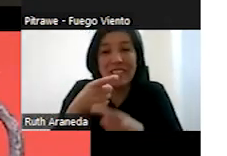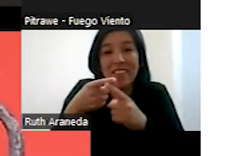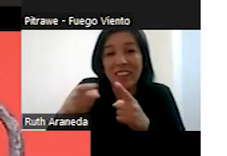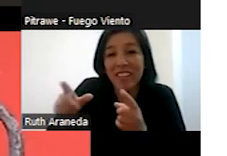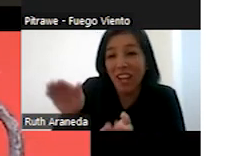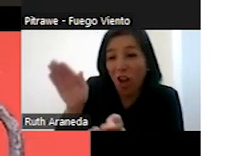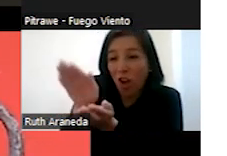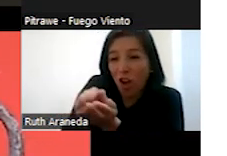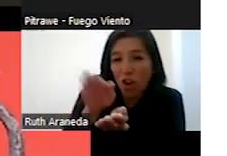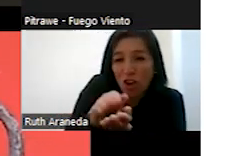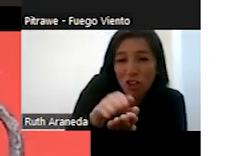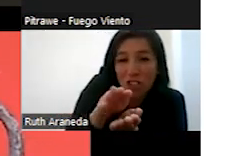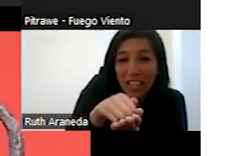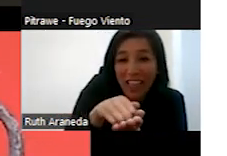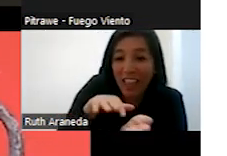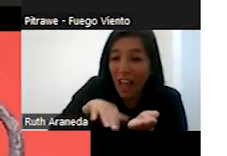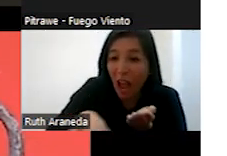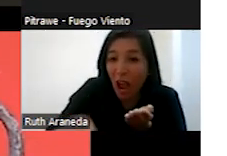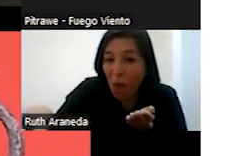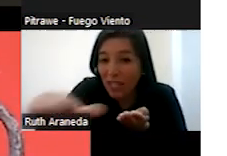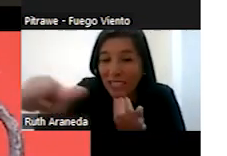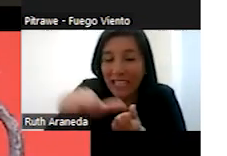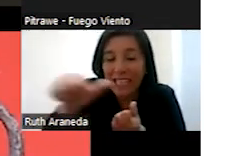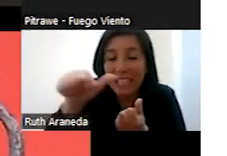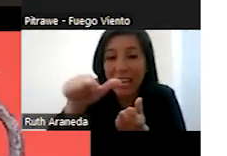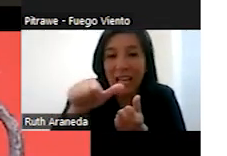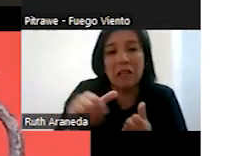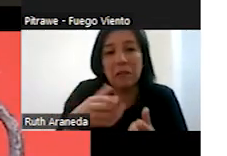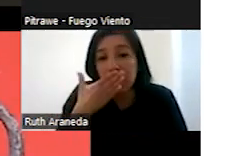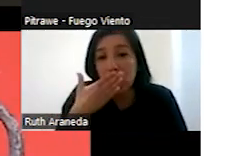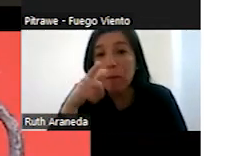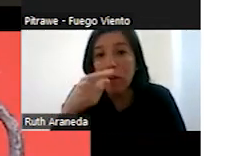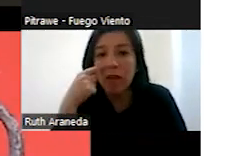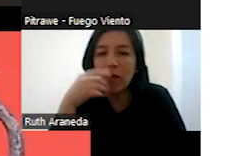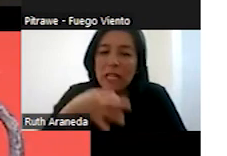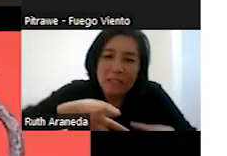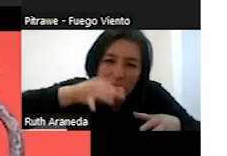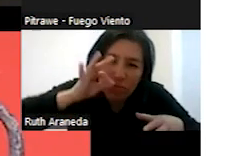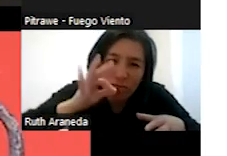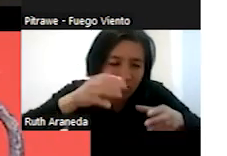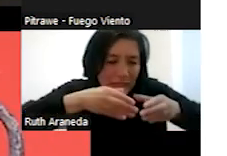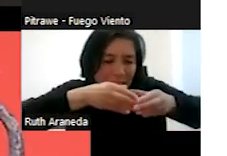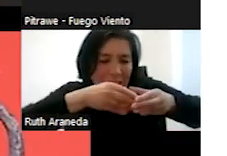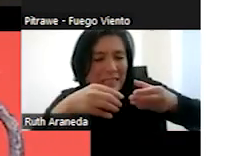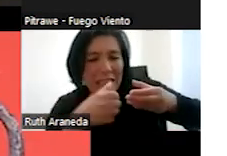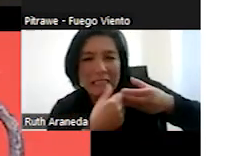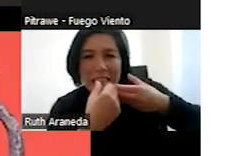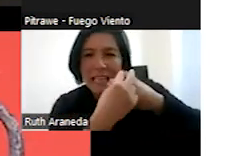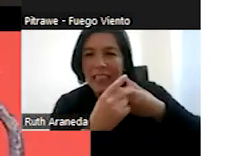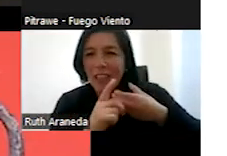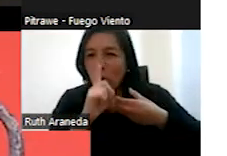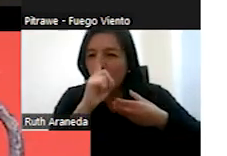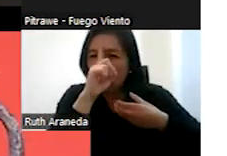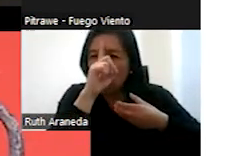la costa se conservan mucho mejor los huesos. Pero la cerámica era increíble, todo eso es de la tradición yoyeo del